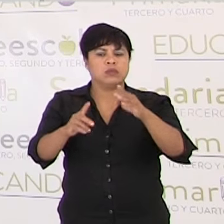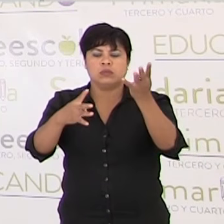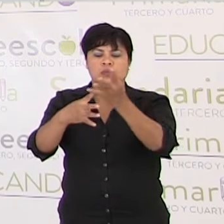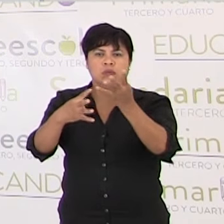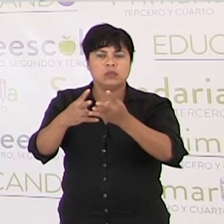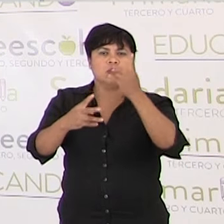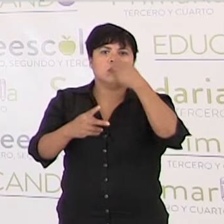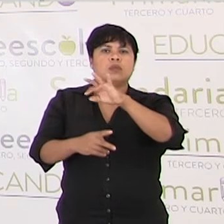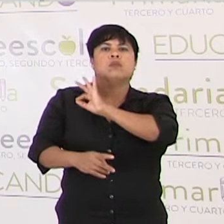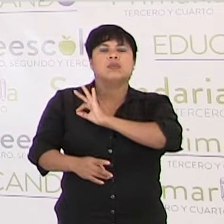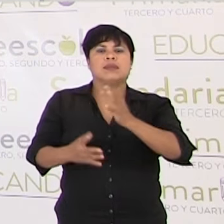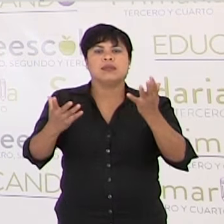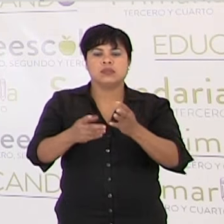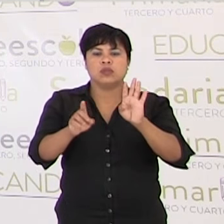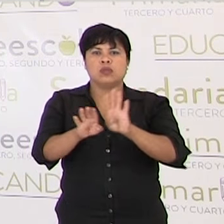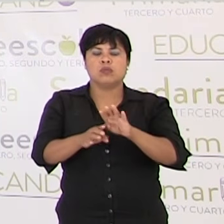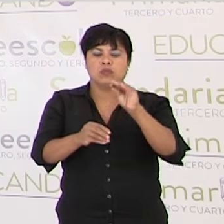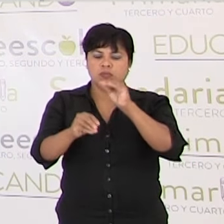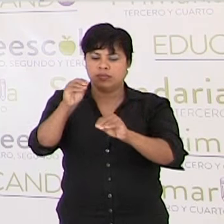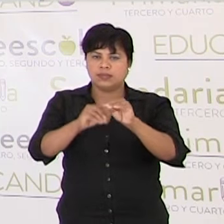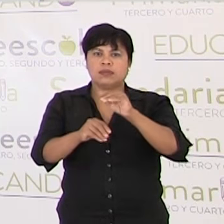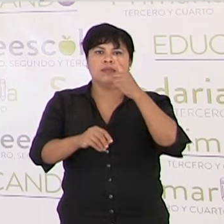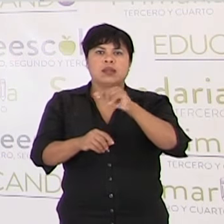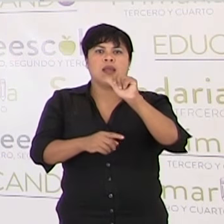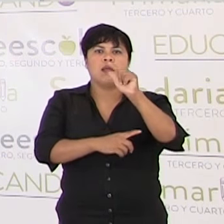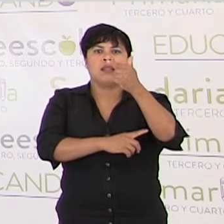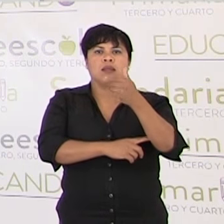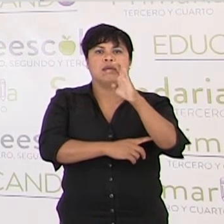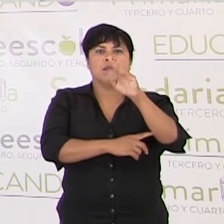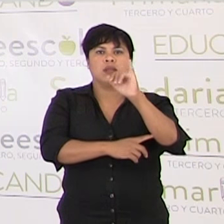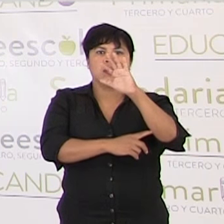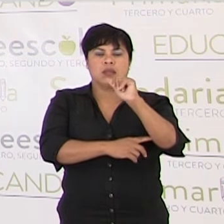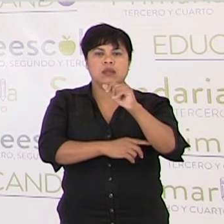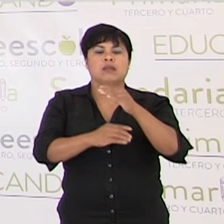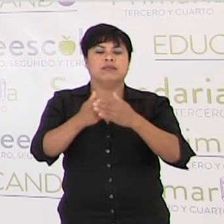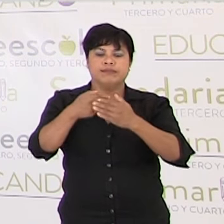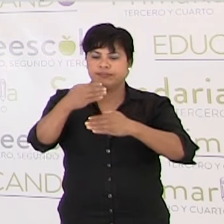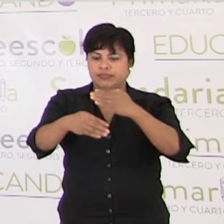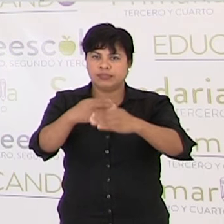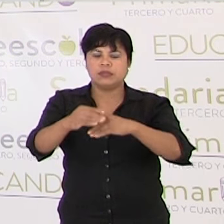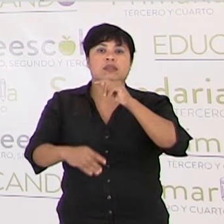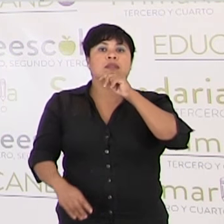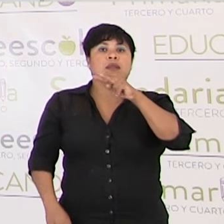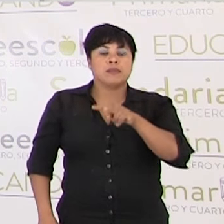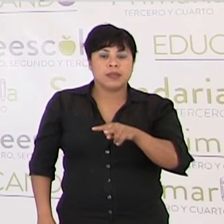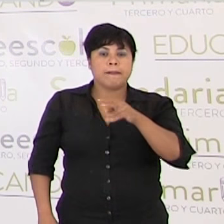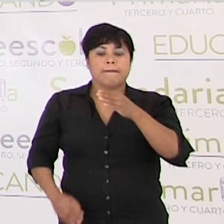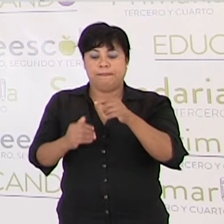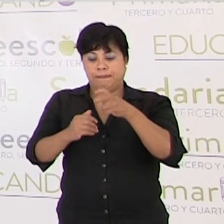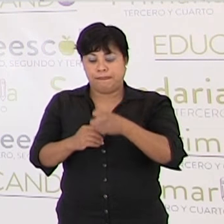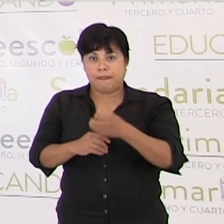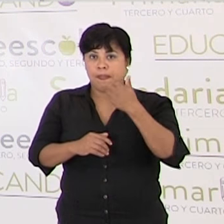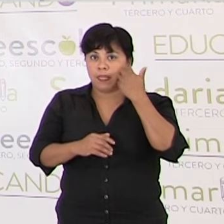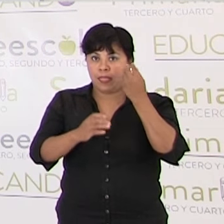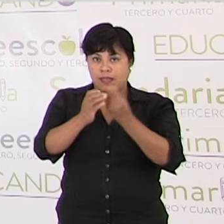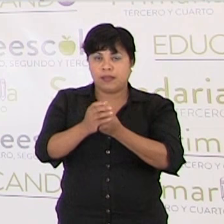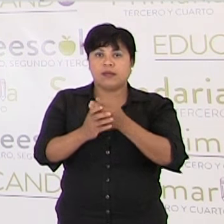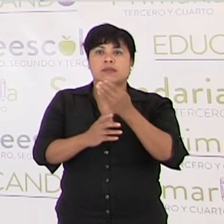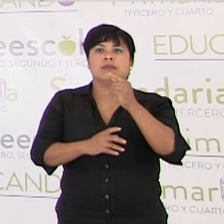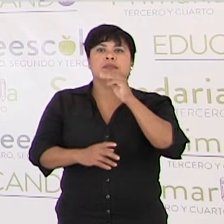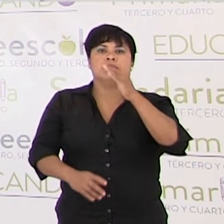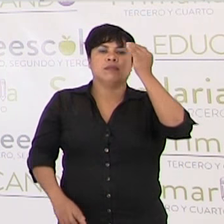poder hacer las operaciones básicas algebraicas, los procedimientos. También durante esta clase vamos